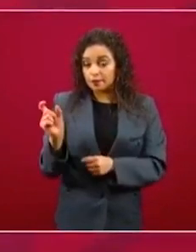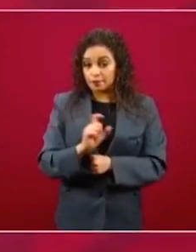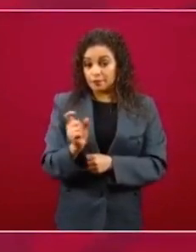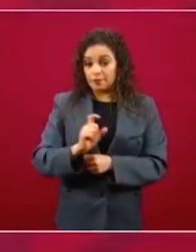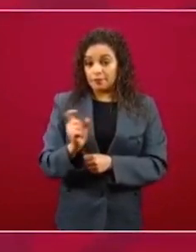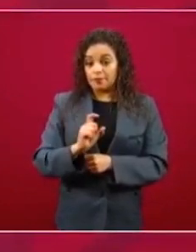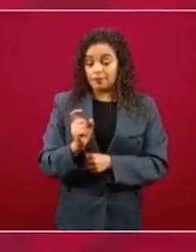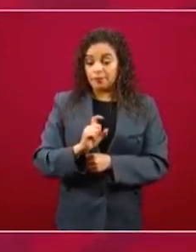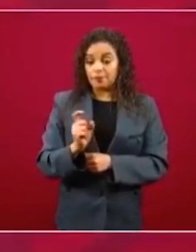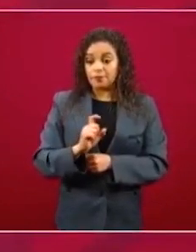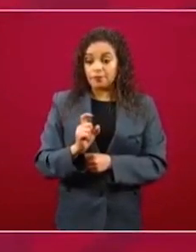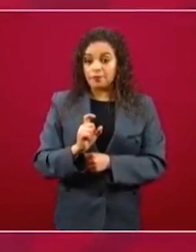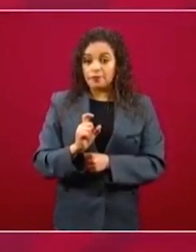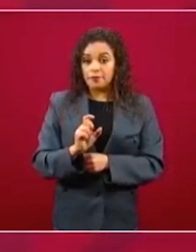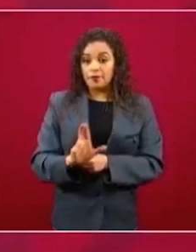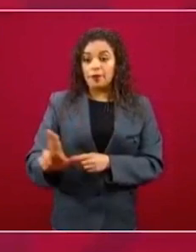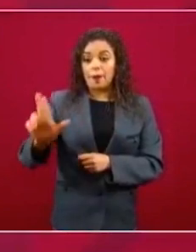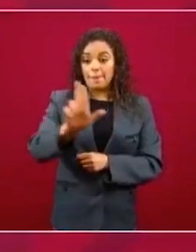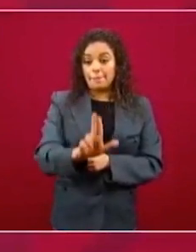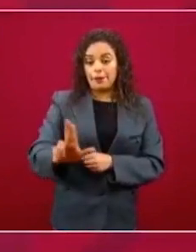el martes